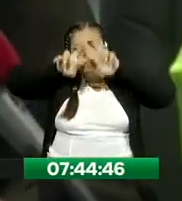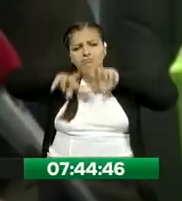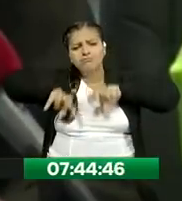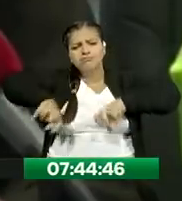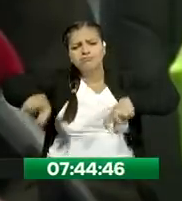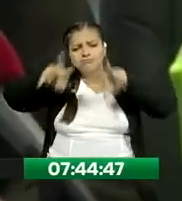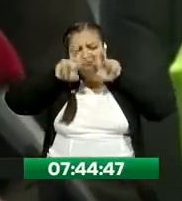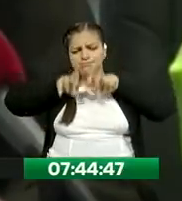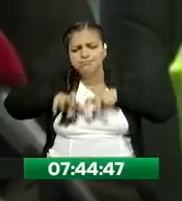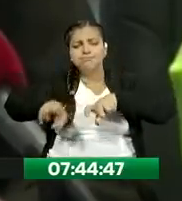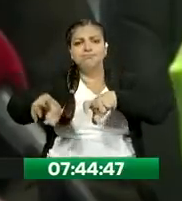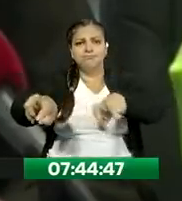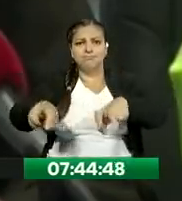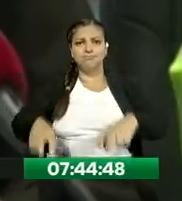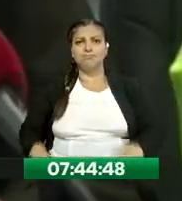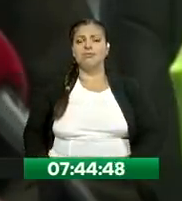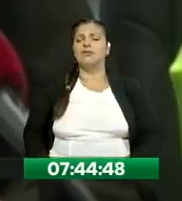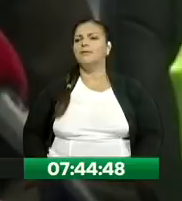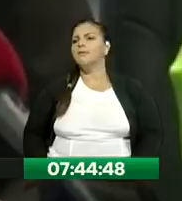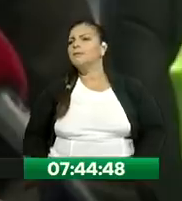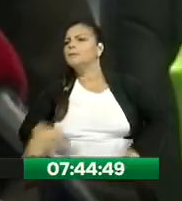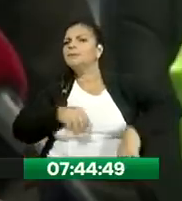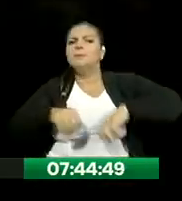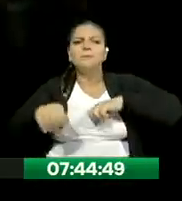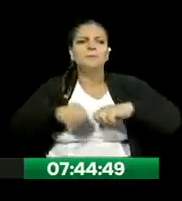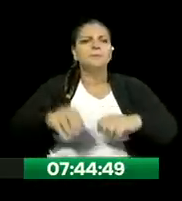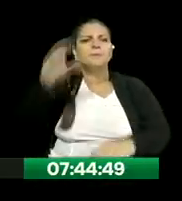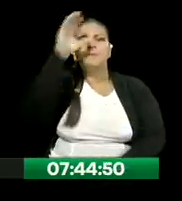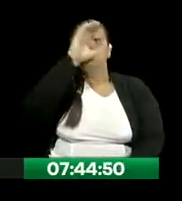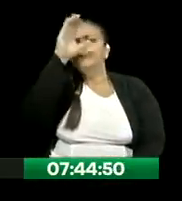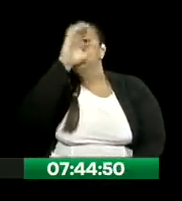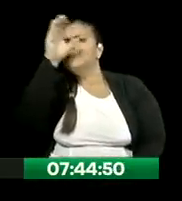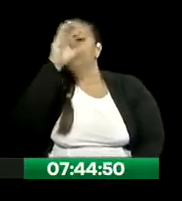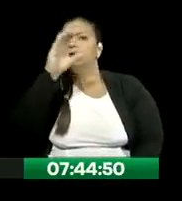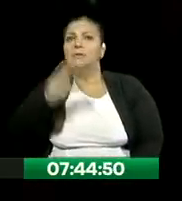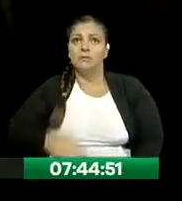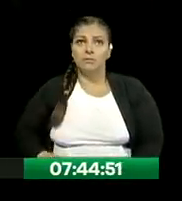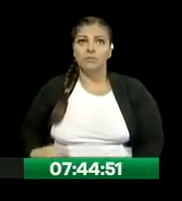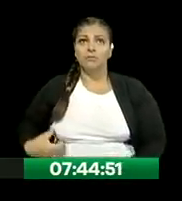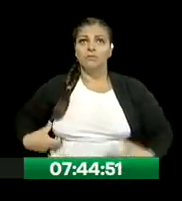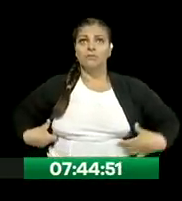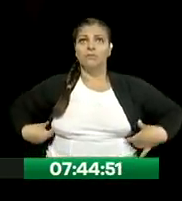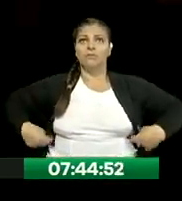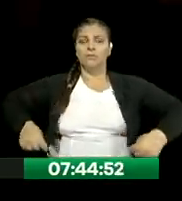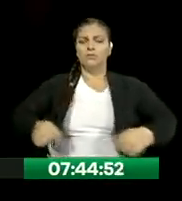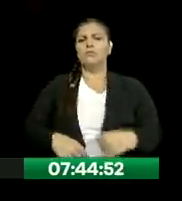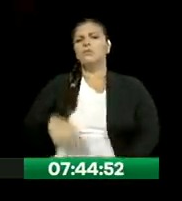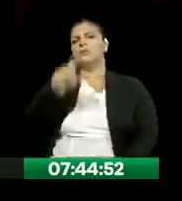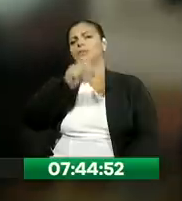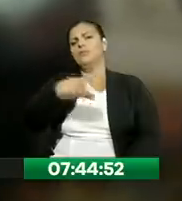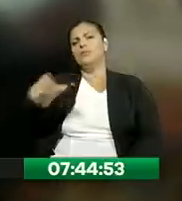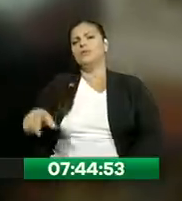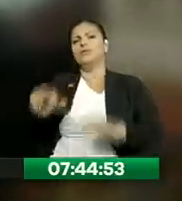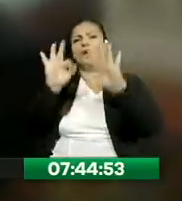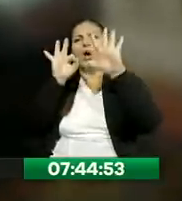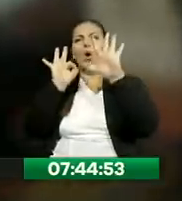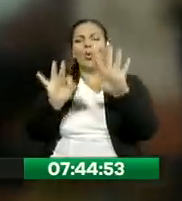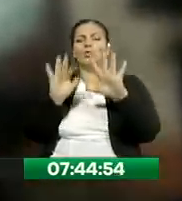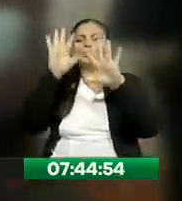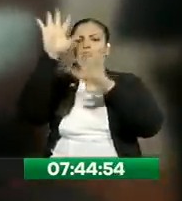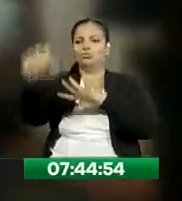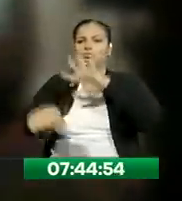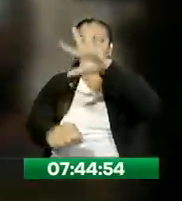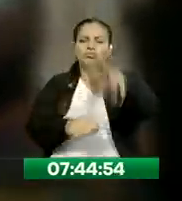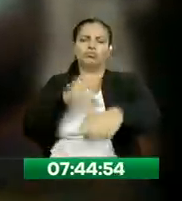se movilizó en diferentes lugares de nuestra provincia. En 7 allanamientos fueron detenidas 8 personas, quienes aparentemente tenían